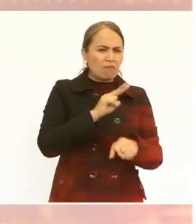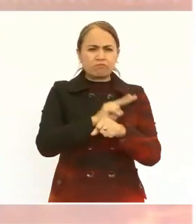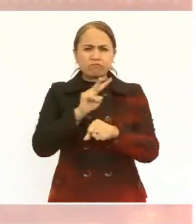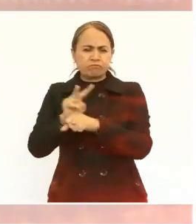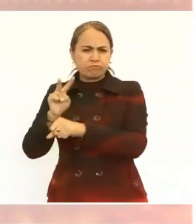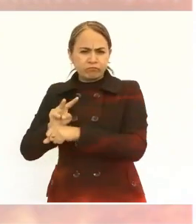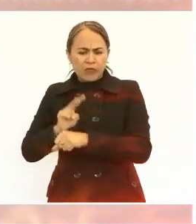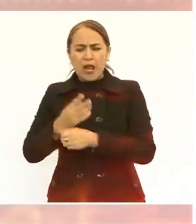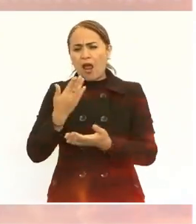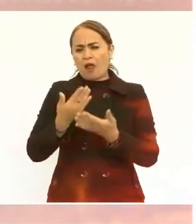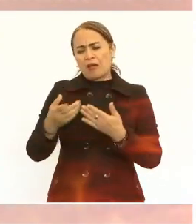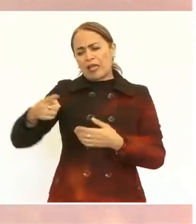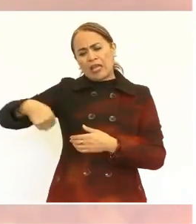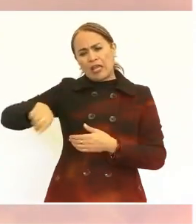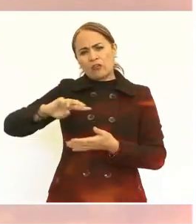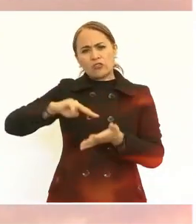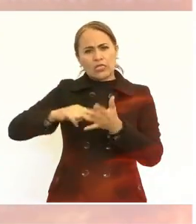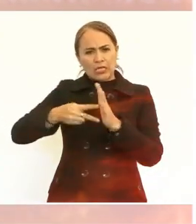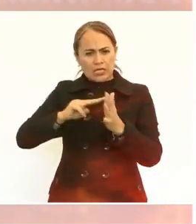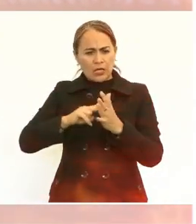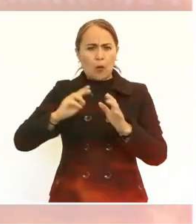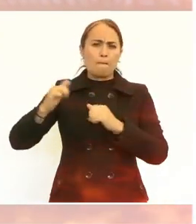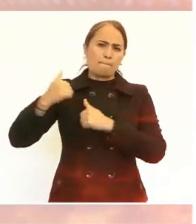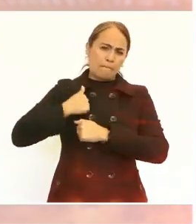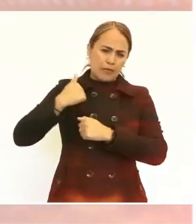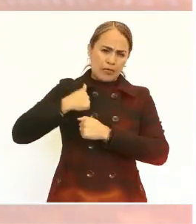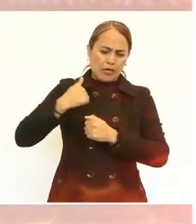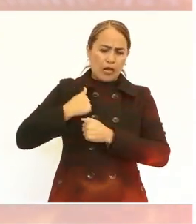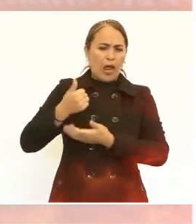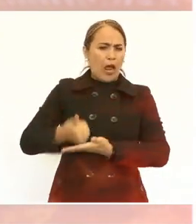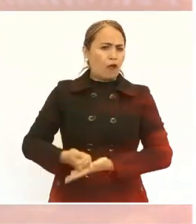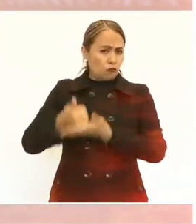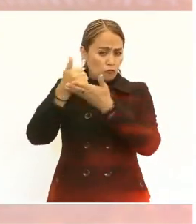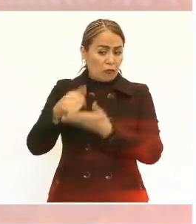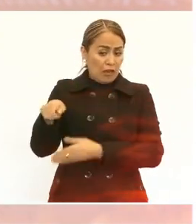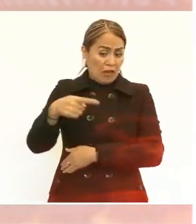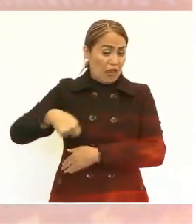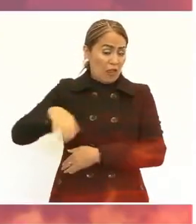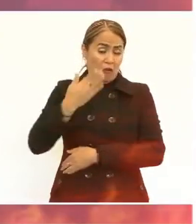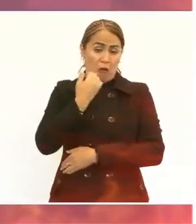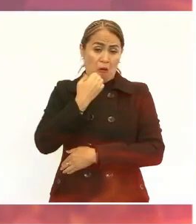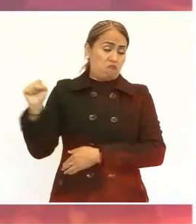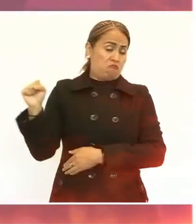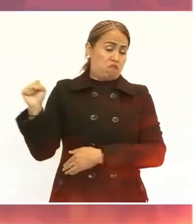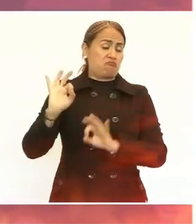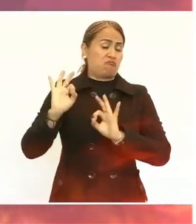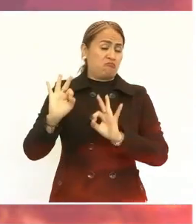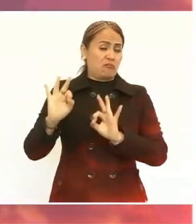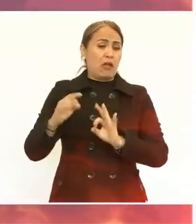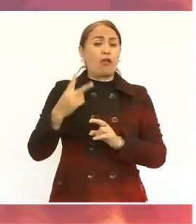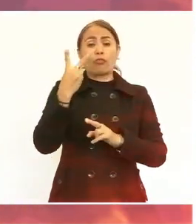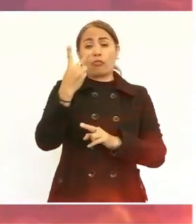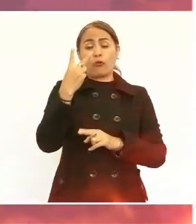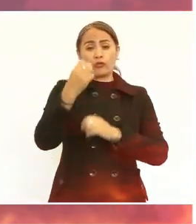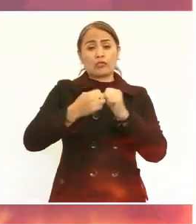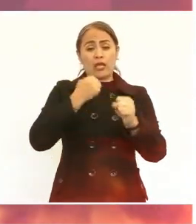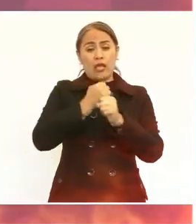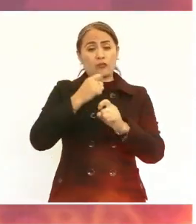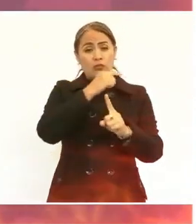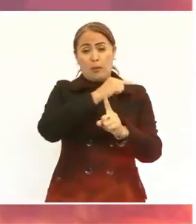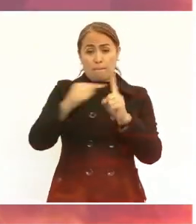uniformado. Y me da, no sé qué, la forma en que les habla como si fueran niños tontos. Bueno. Son bastante